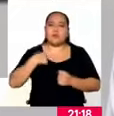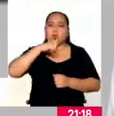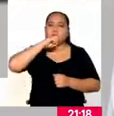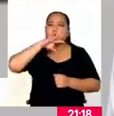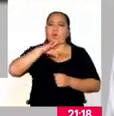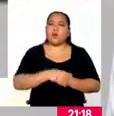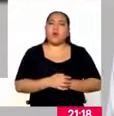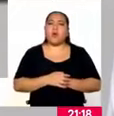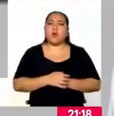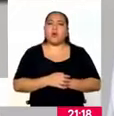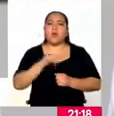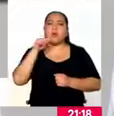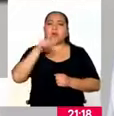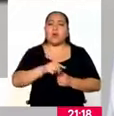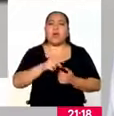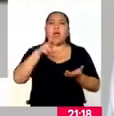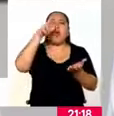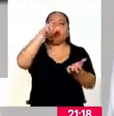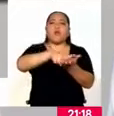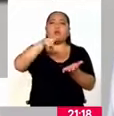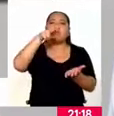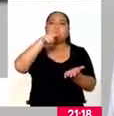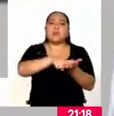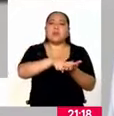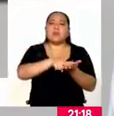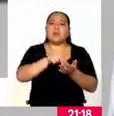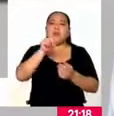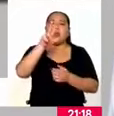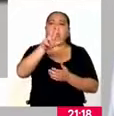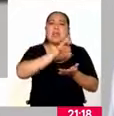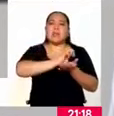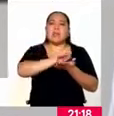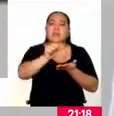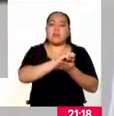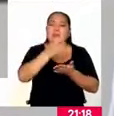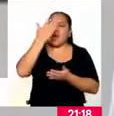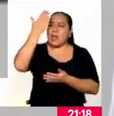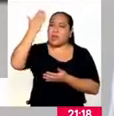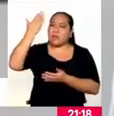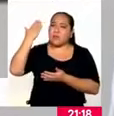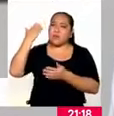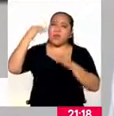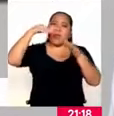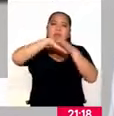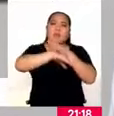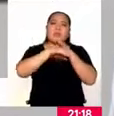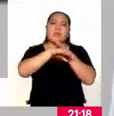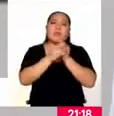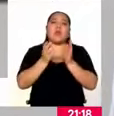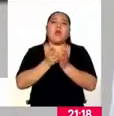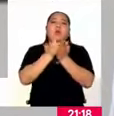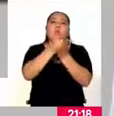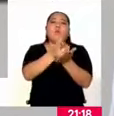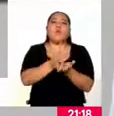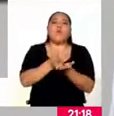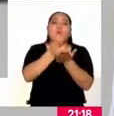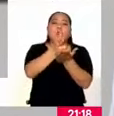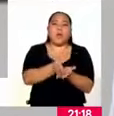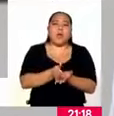a la disposición y autorización hecha con 3 meses de anticipación del ingreso de buque escuela